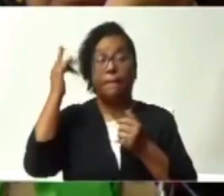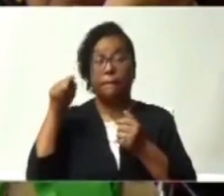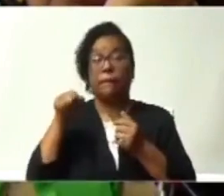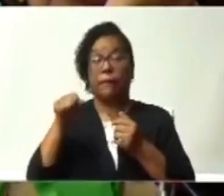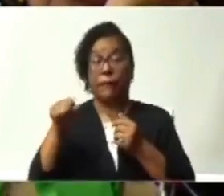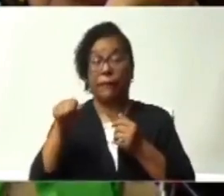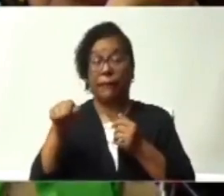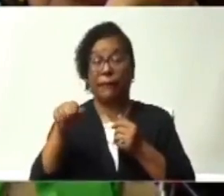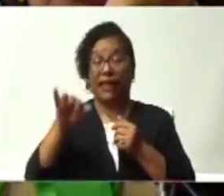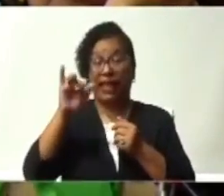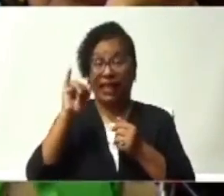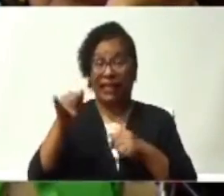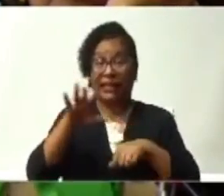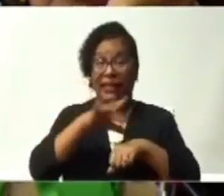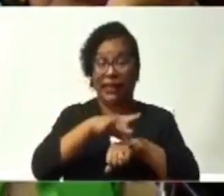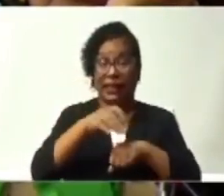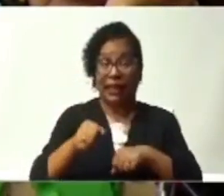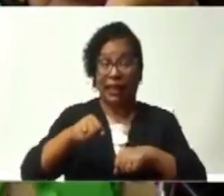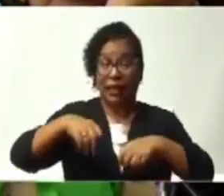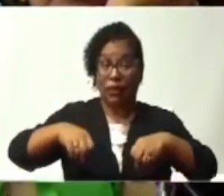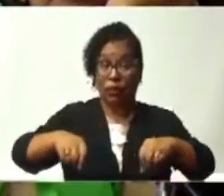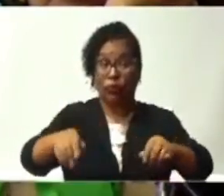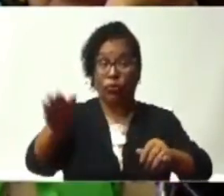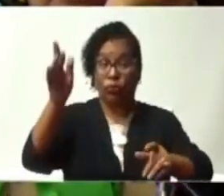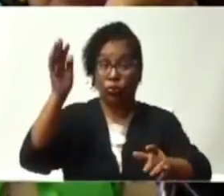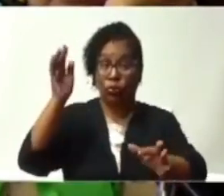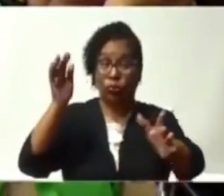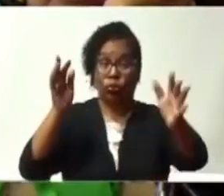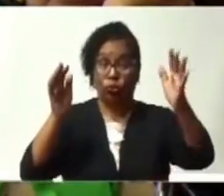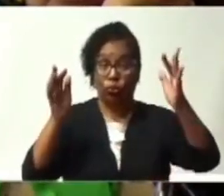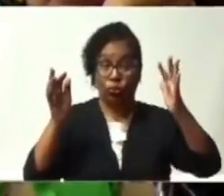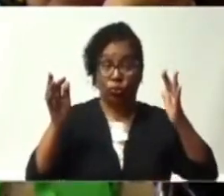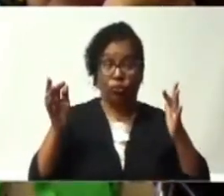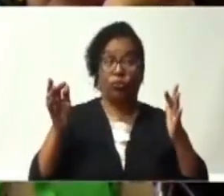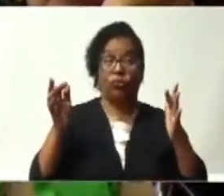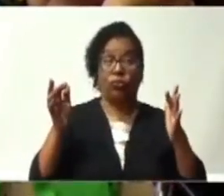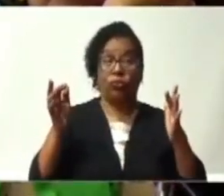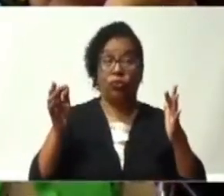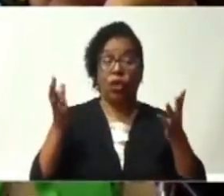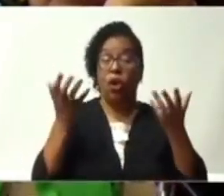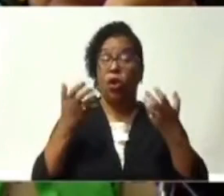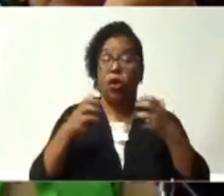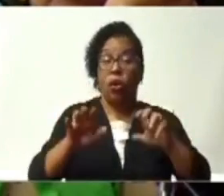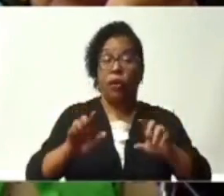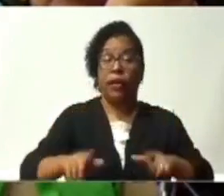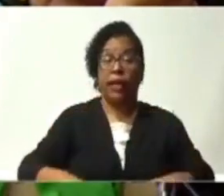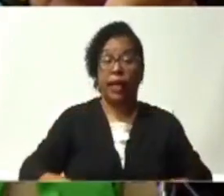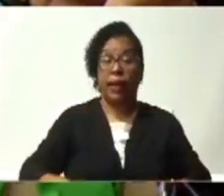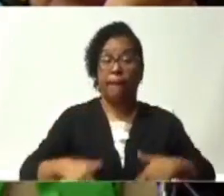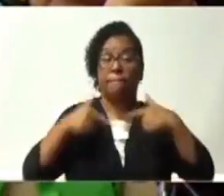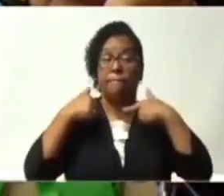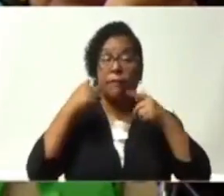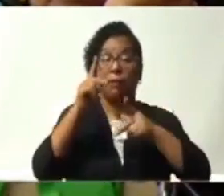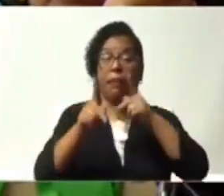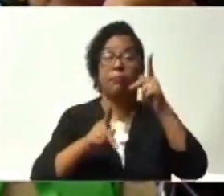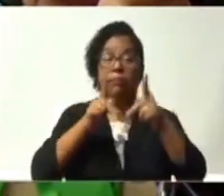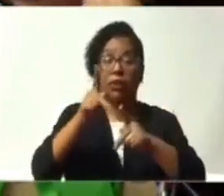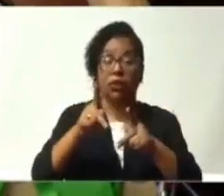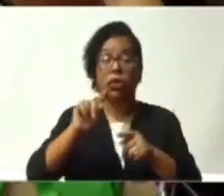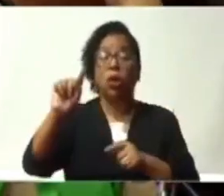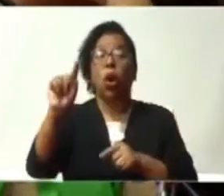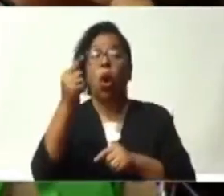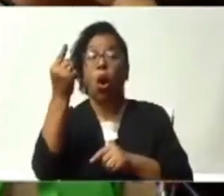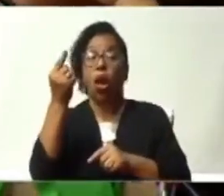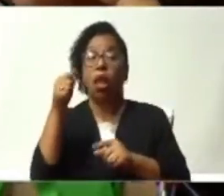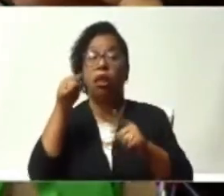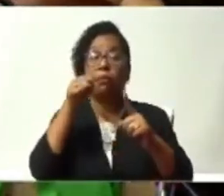no puede ser utilizada para asentar personas, sino que la tierra que está destinada a la producción agropecuaria,